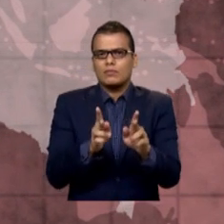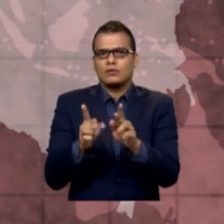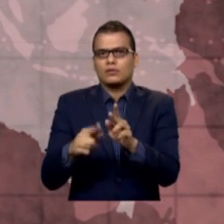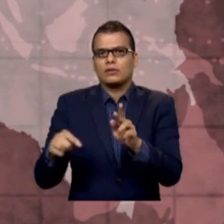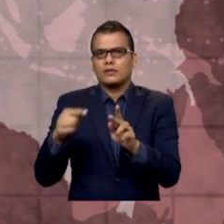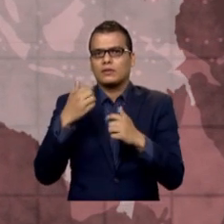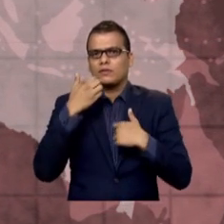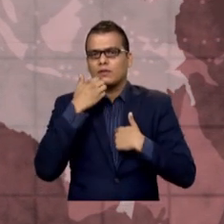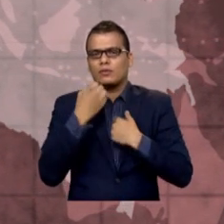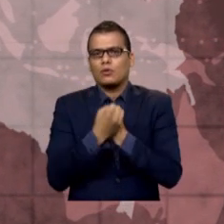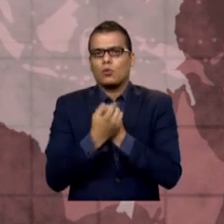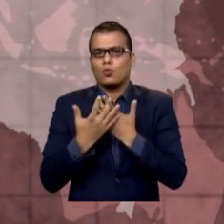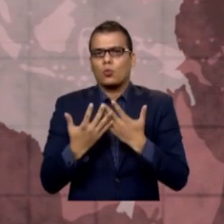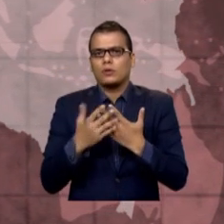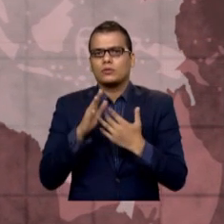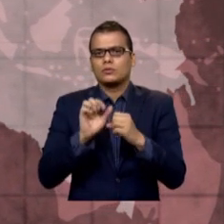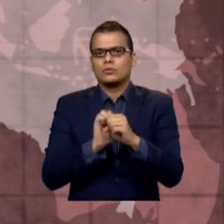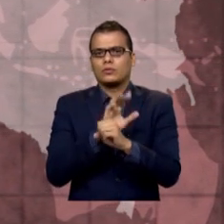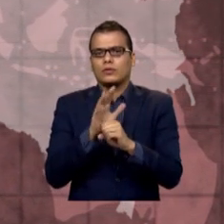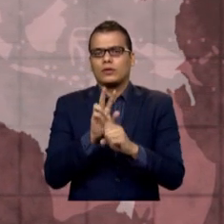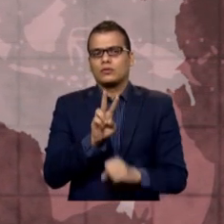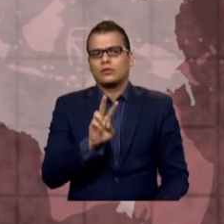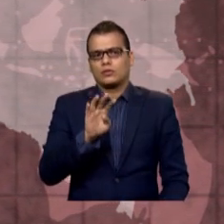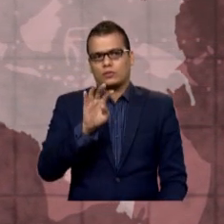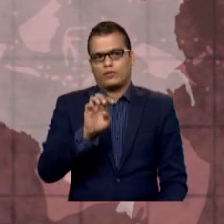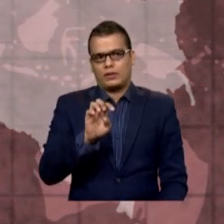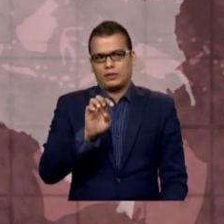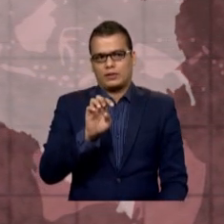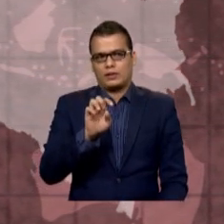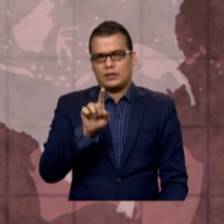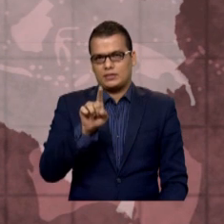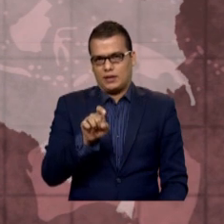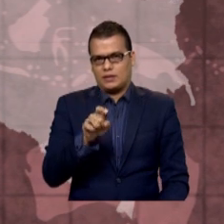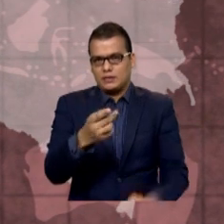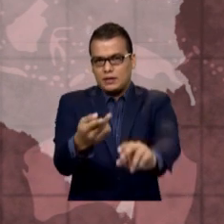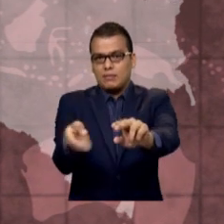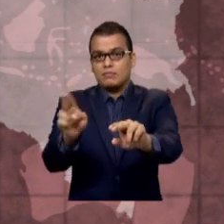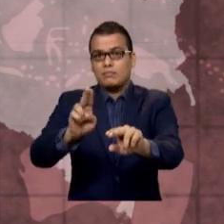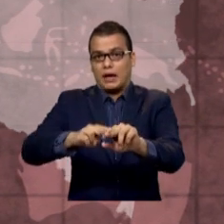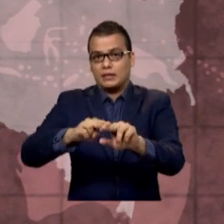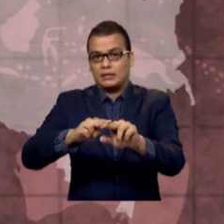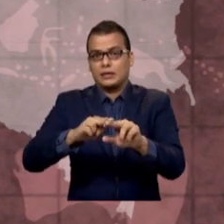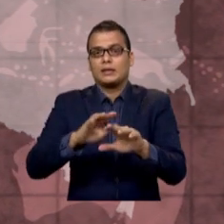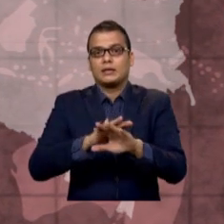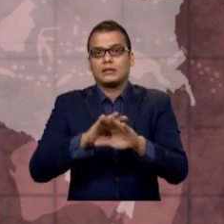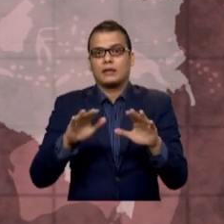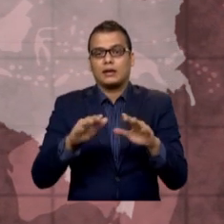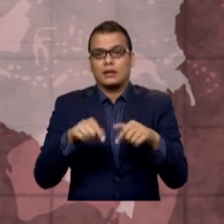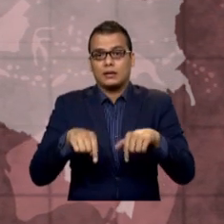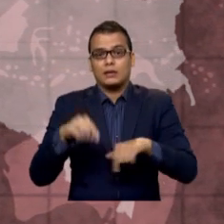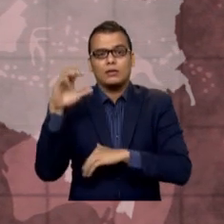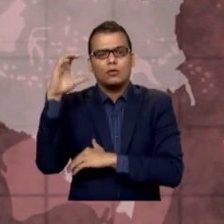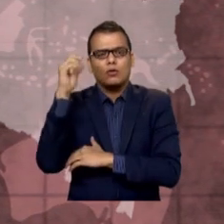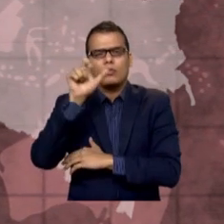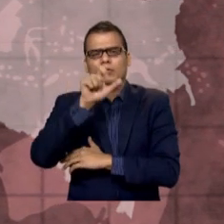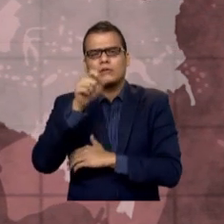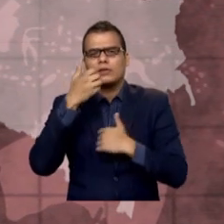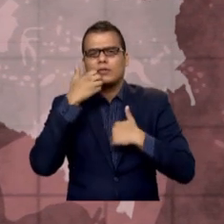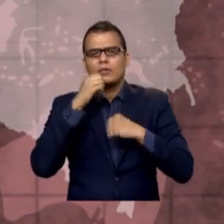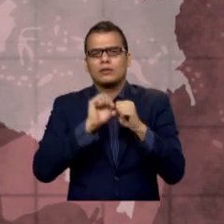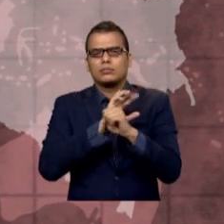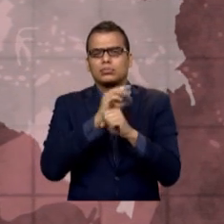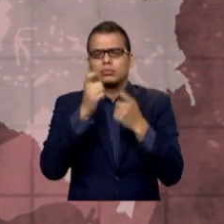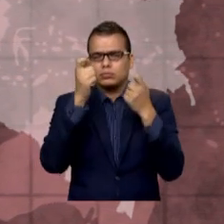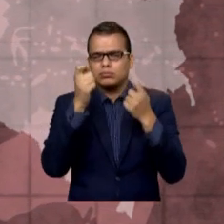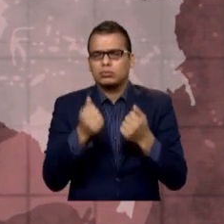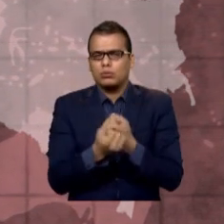296 nuevos reportes positivos para nuestro país. Así las cosas, el número de contagios aquí en Colombia alcanza